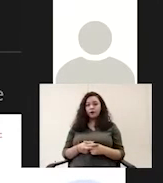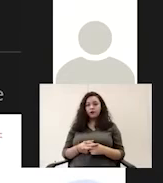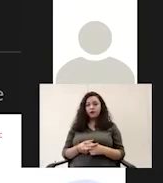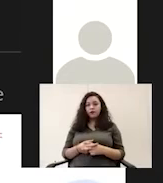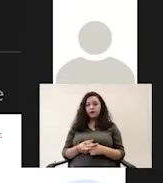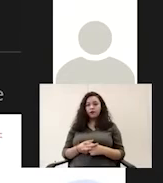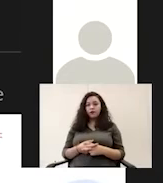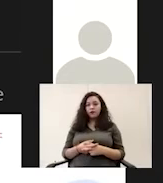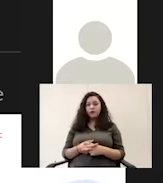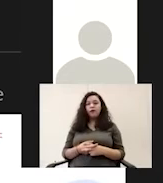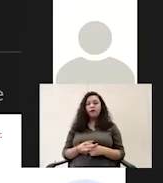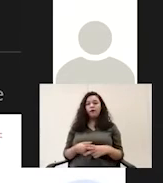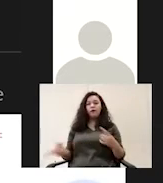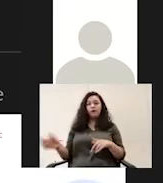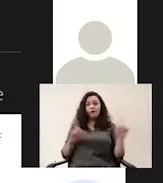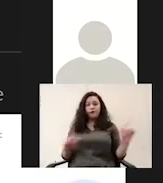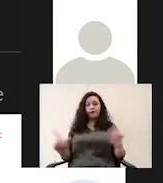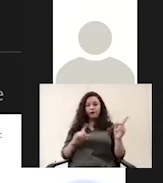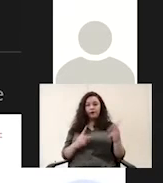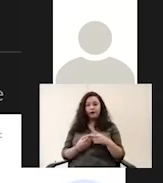pasar la presentación.